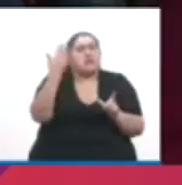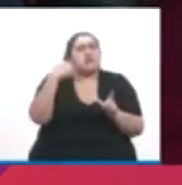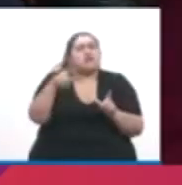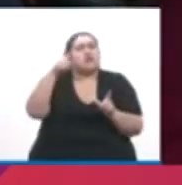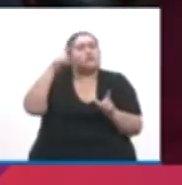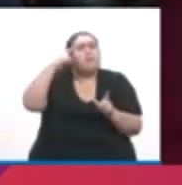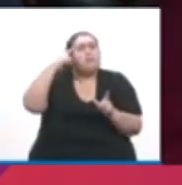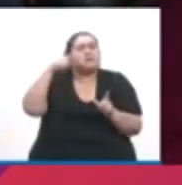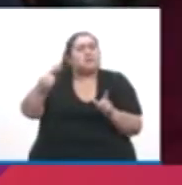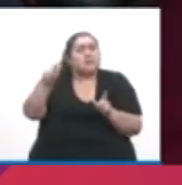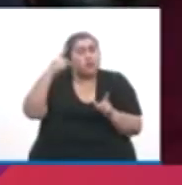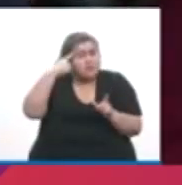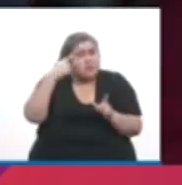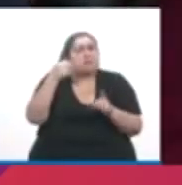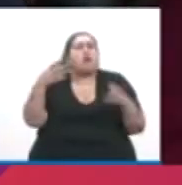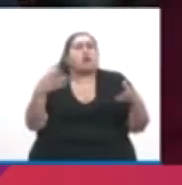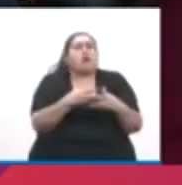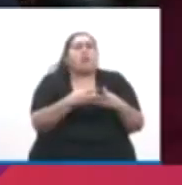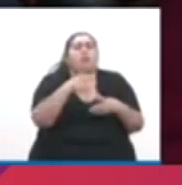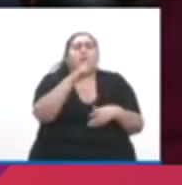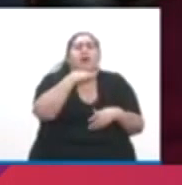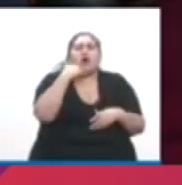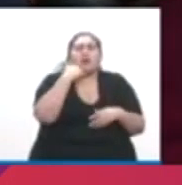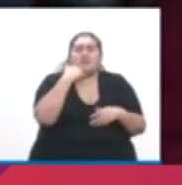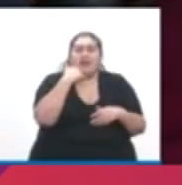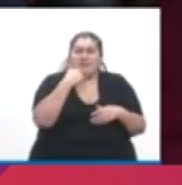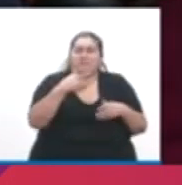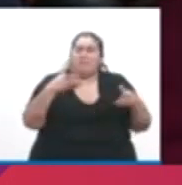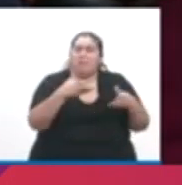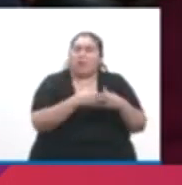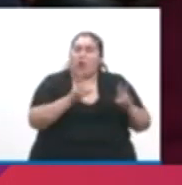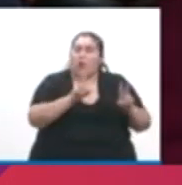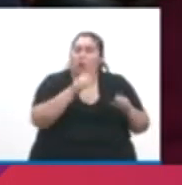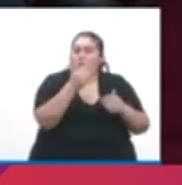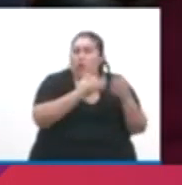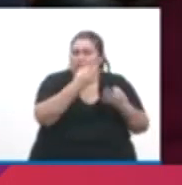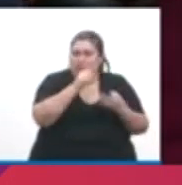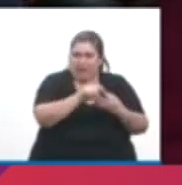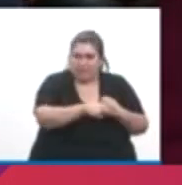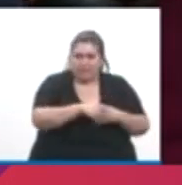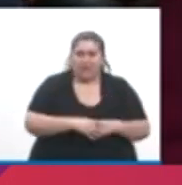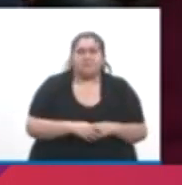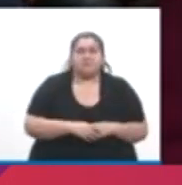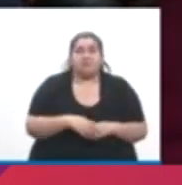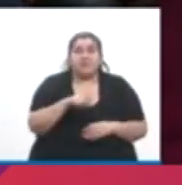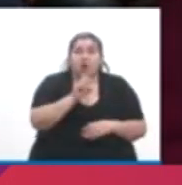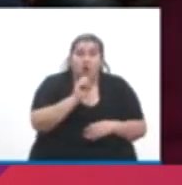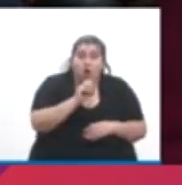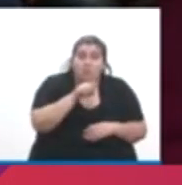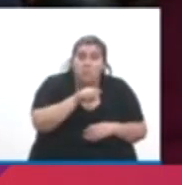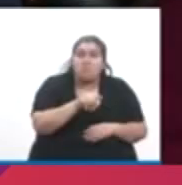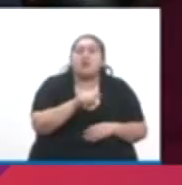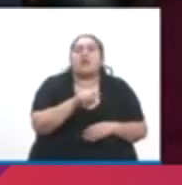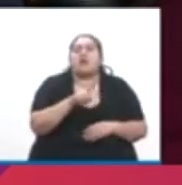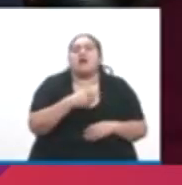Primero creo que deberían consultárselo a los diputados nacionales, ¿no? A quienes hoy están dando ese debate allí en el Congreso. En mi